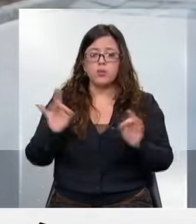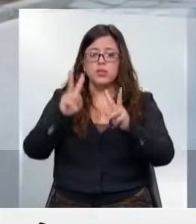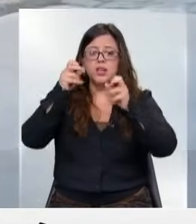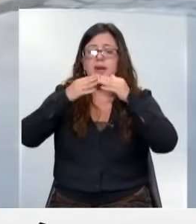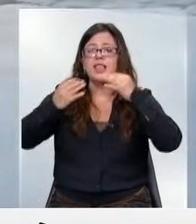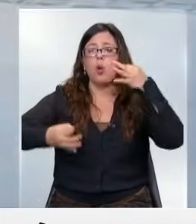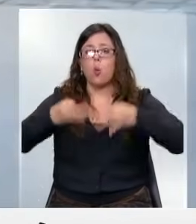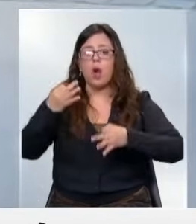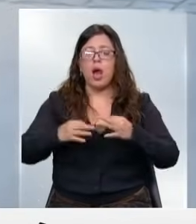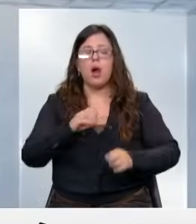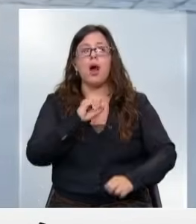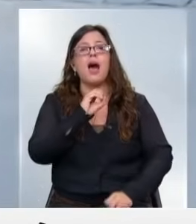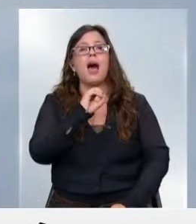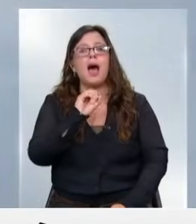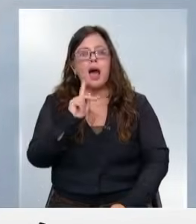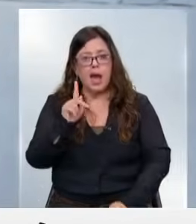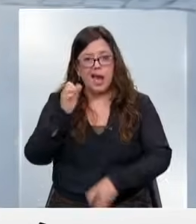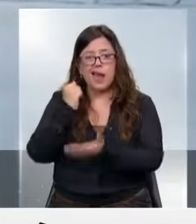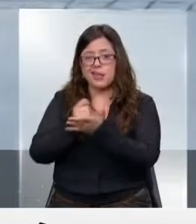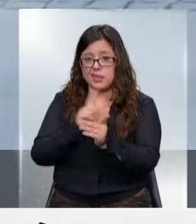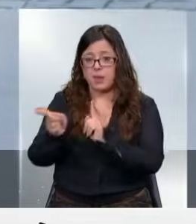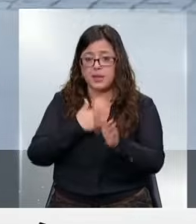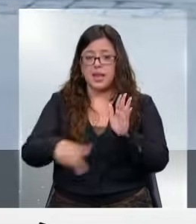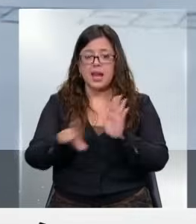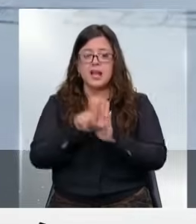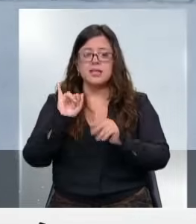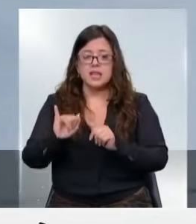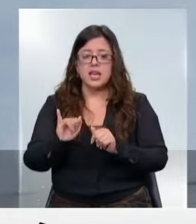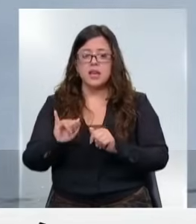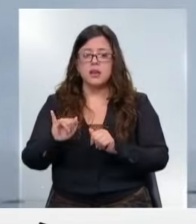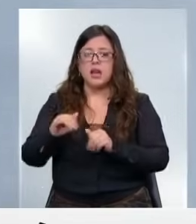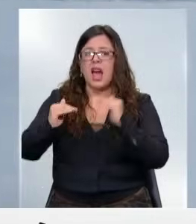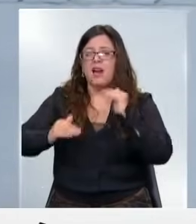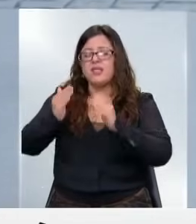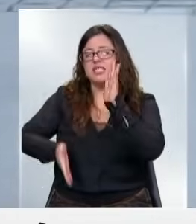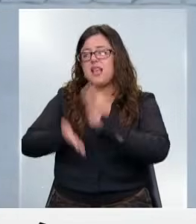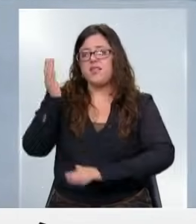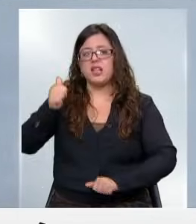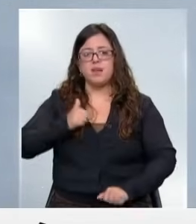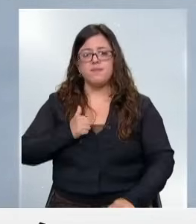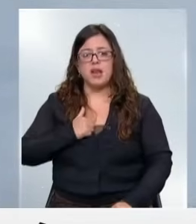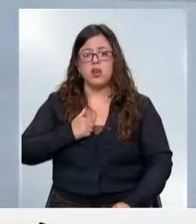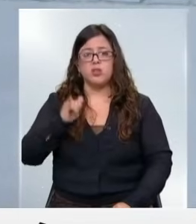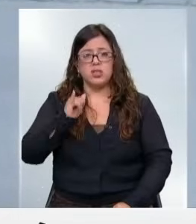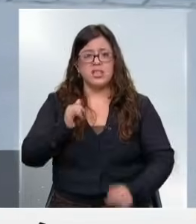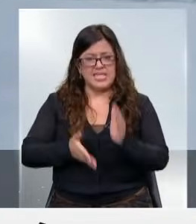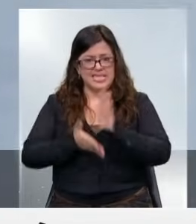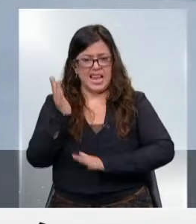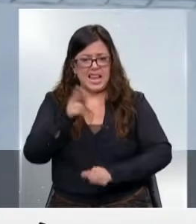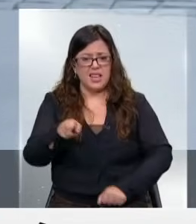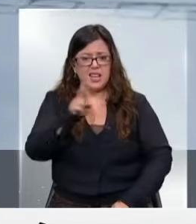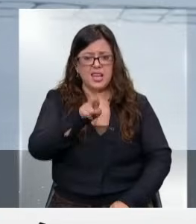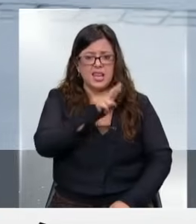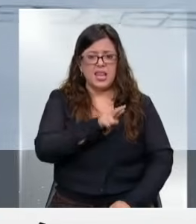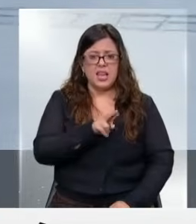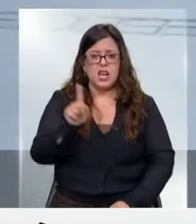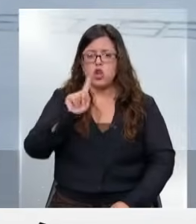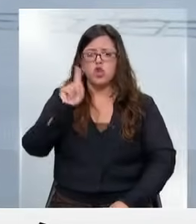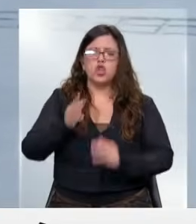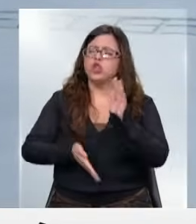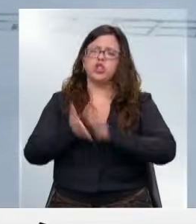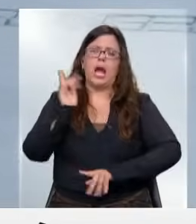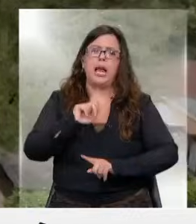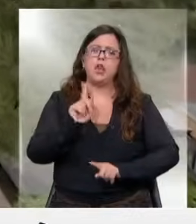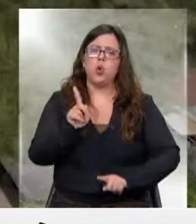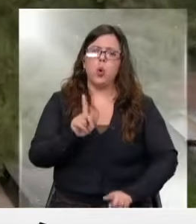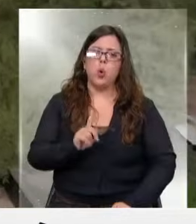juzgado. Ah, andaba haciendo un trámite legal. Sí, ya. Sale temprano de repente. ¿Sale temprano? ¿Y sale mucho él? No, no sale por fuera. ¿No sale?